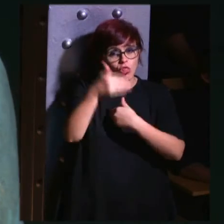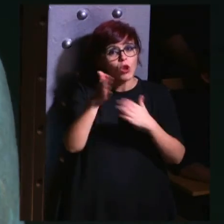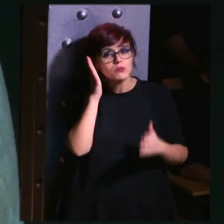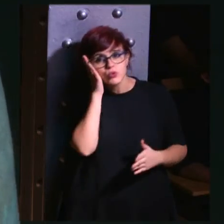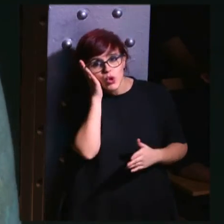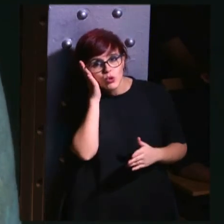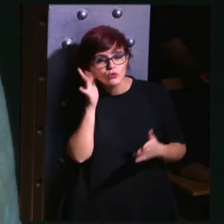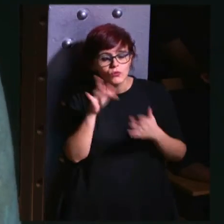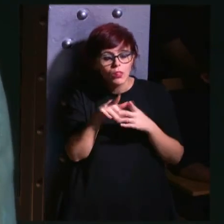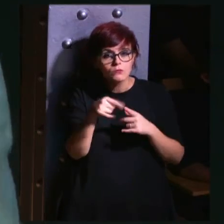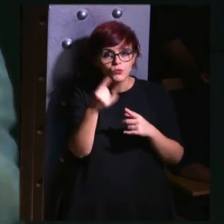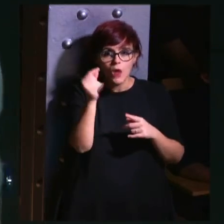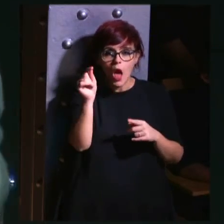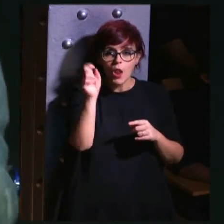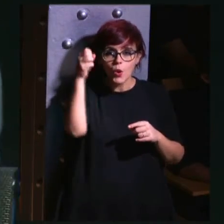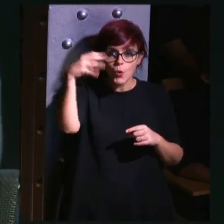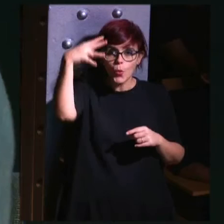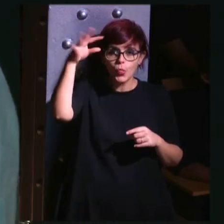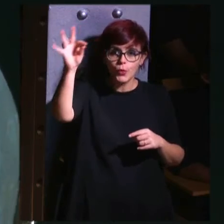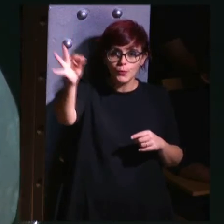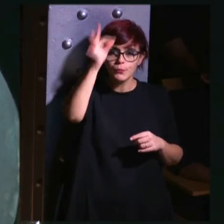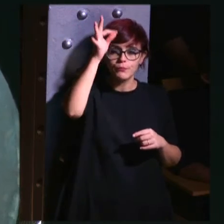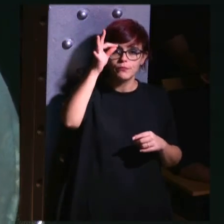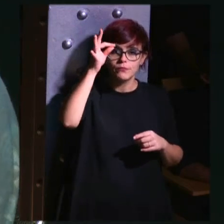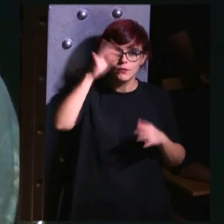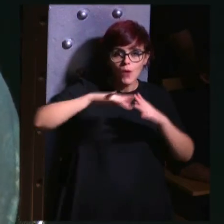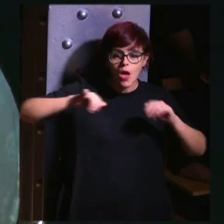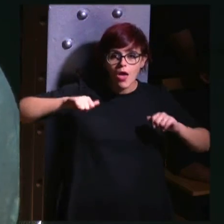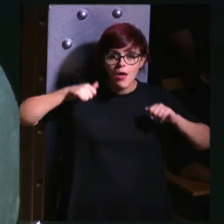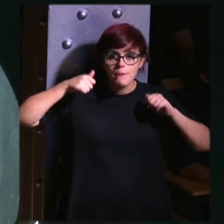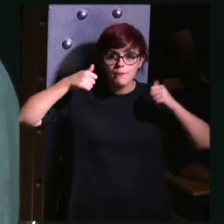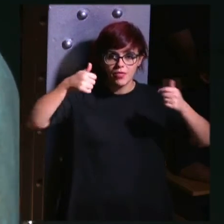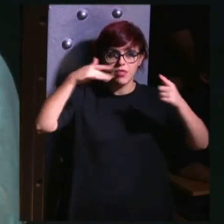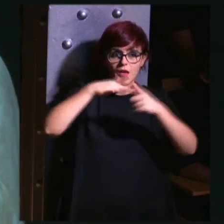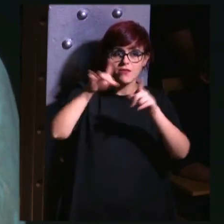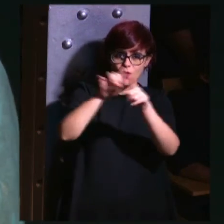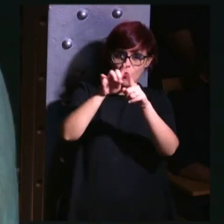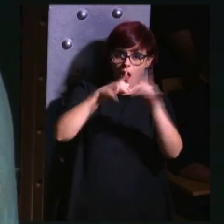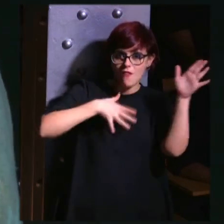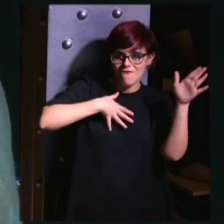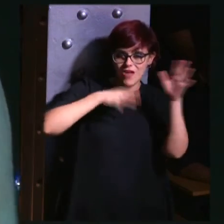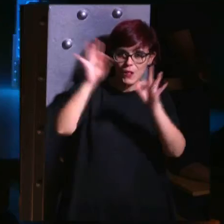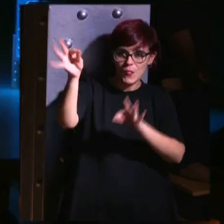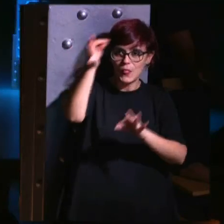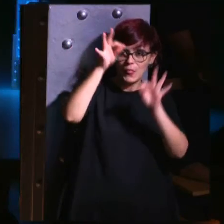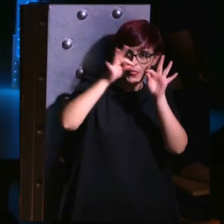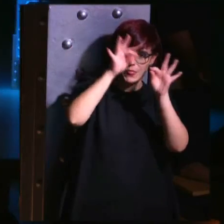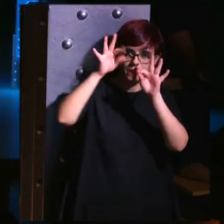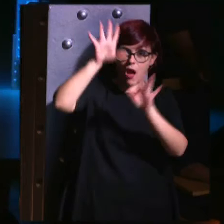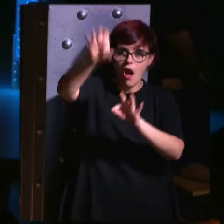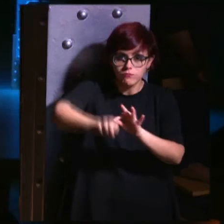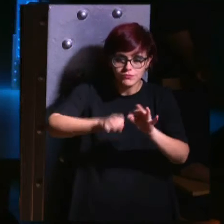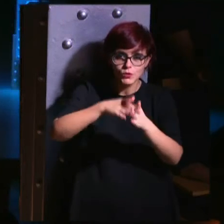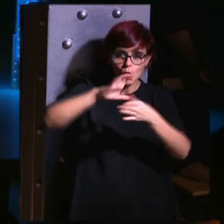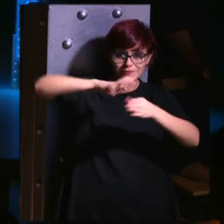luz viene a visitarla, un punto de luz, y comienza a bailar con ella de alguna forma hasta que ella decide atraparlo en un